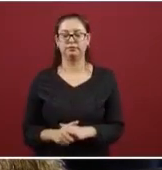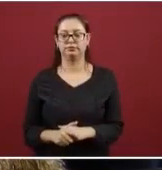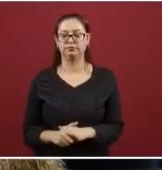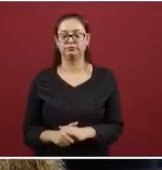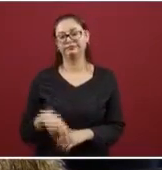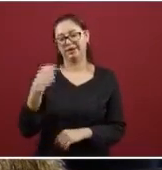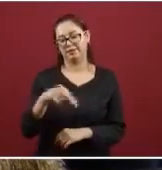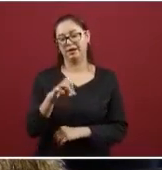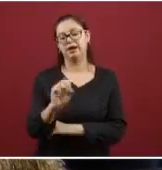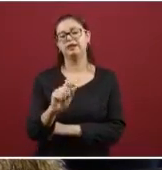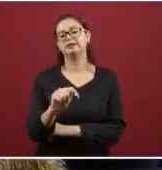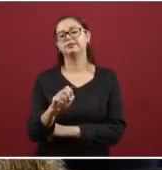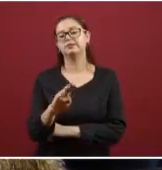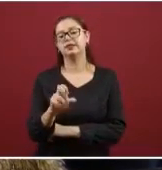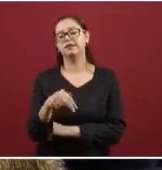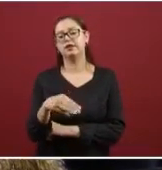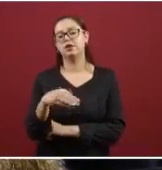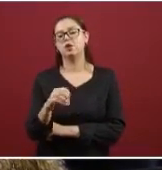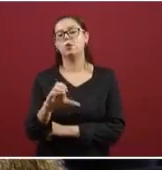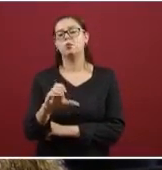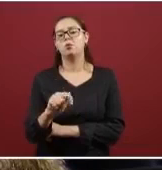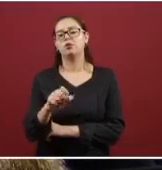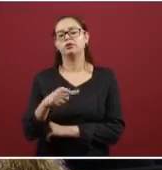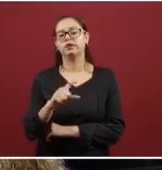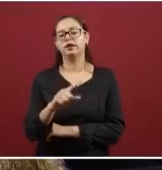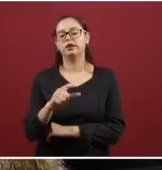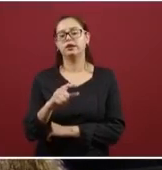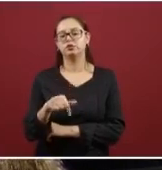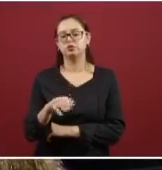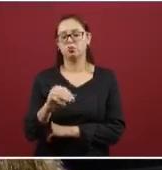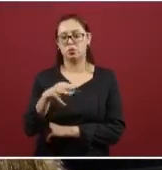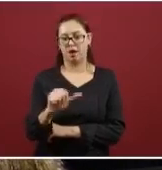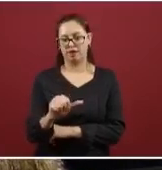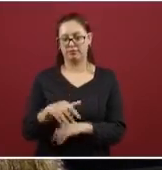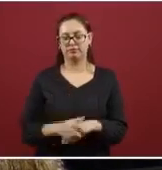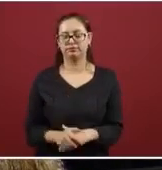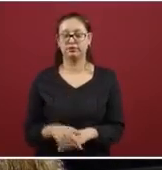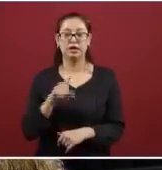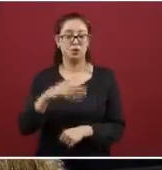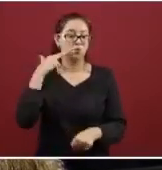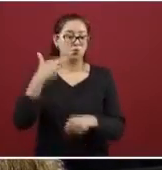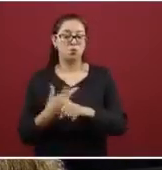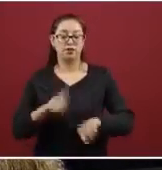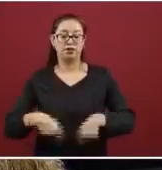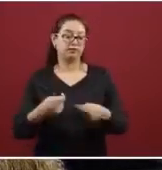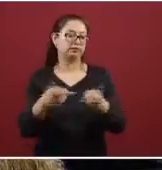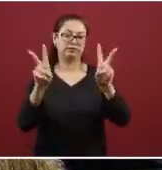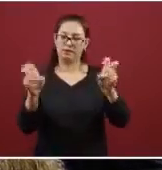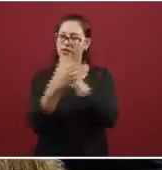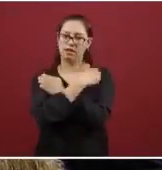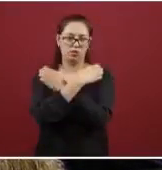Esteban Moctezuma. Él es el encargado de todo lo relacionado con la